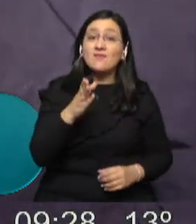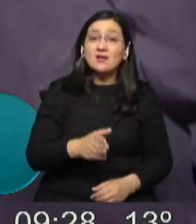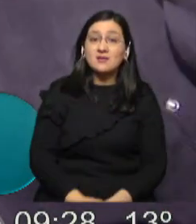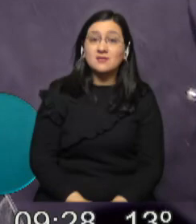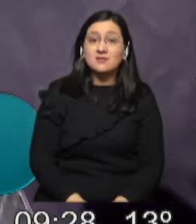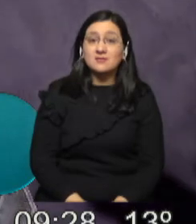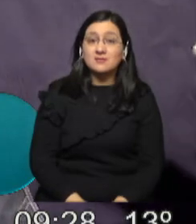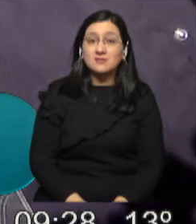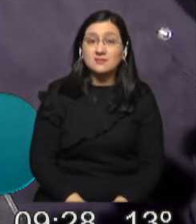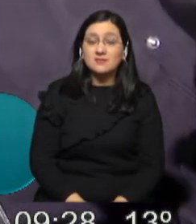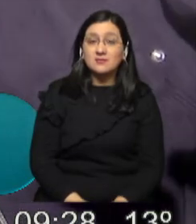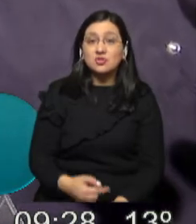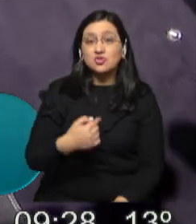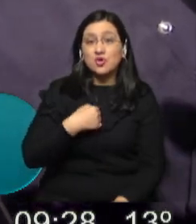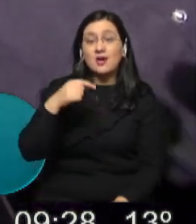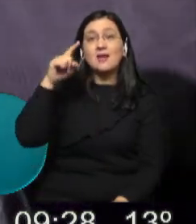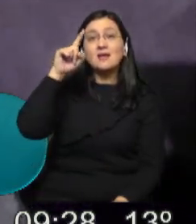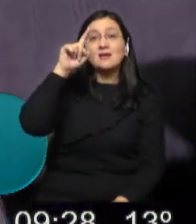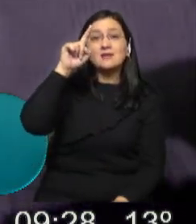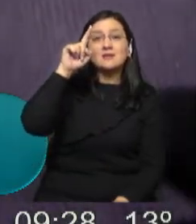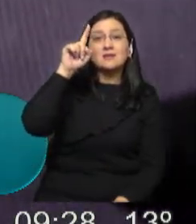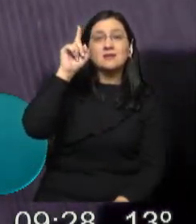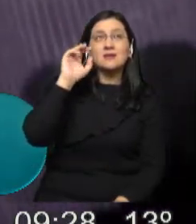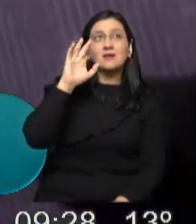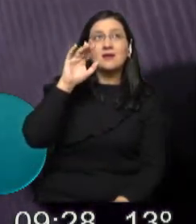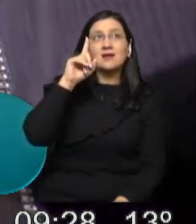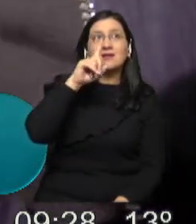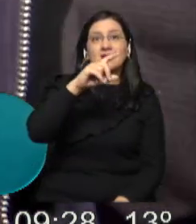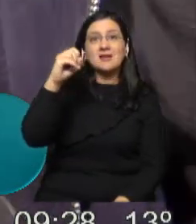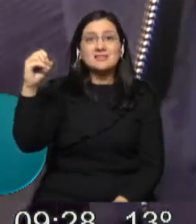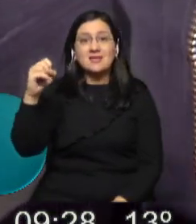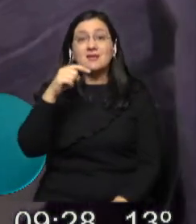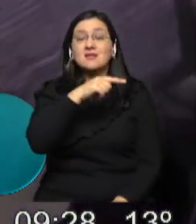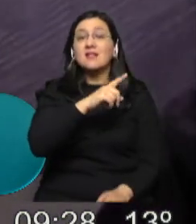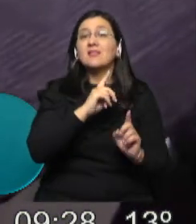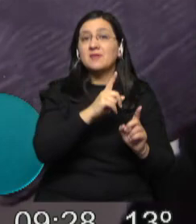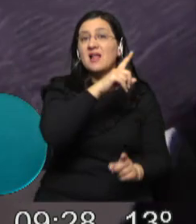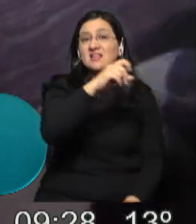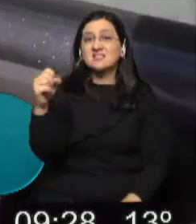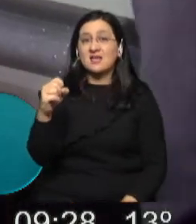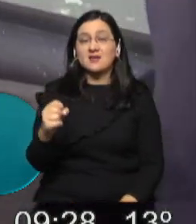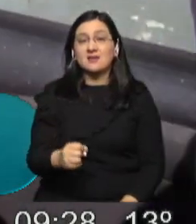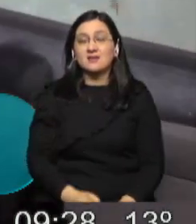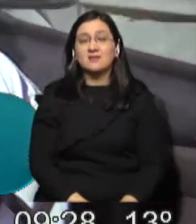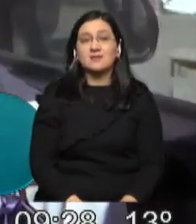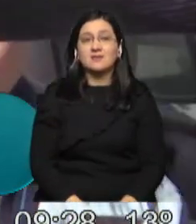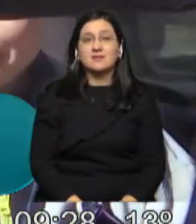usted? Yo a la 100, a la 100 y él también. Abajo de la